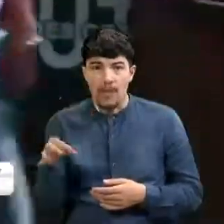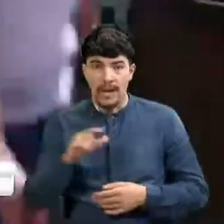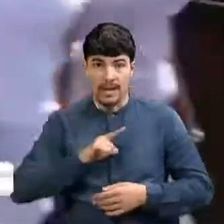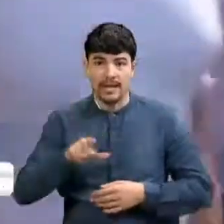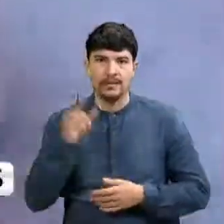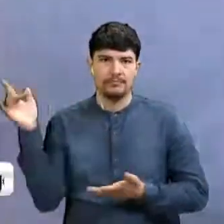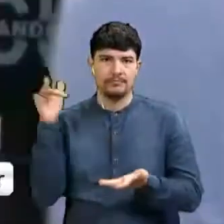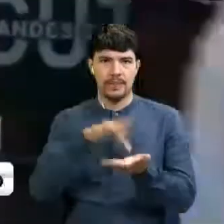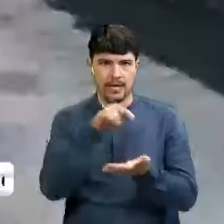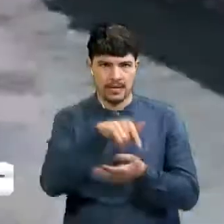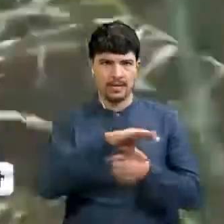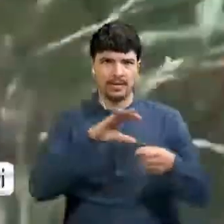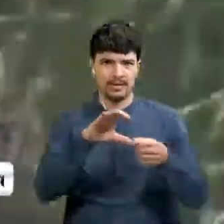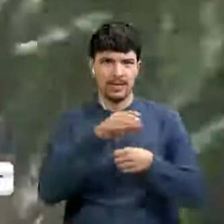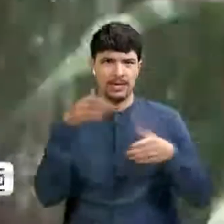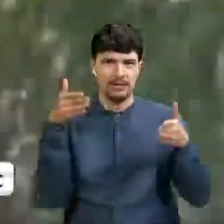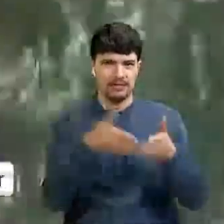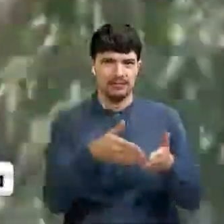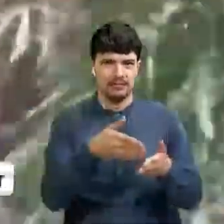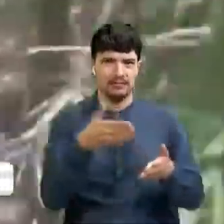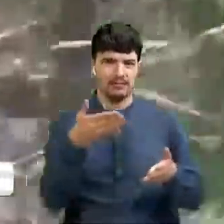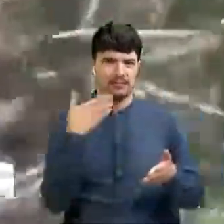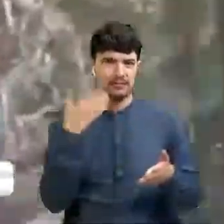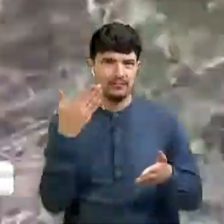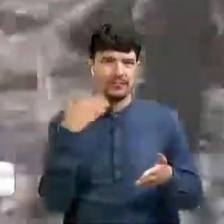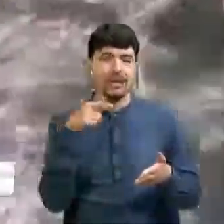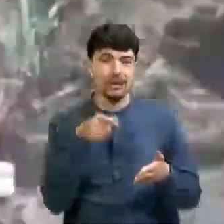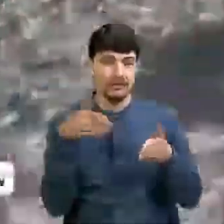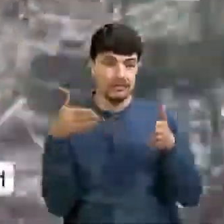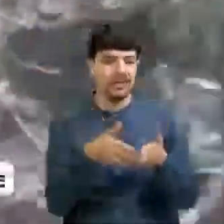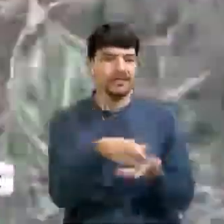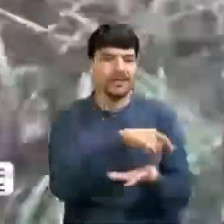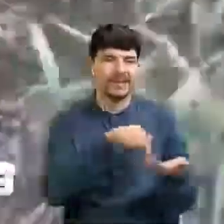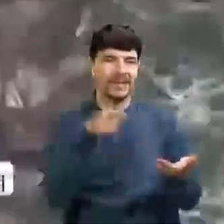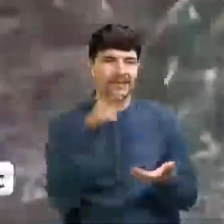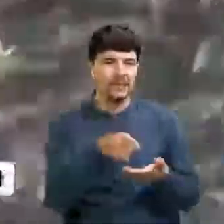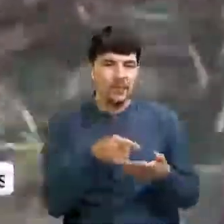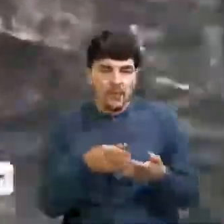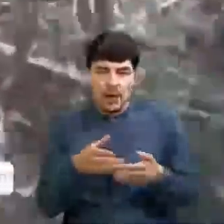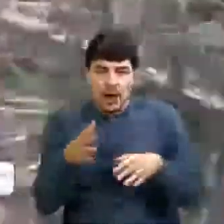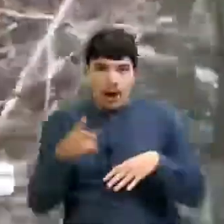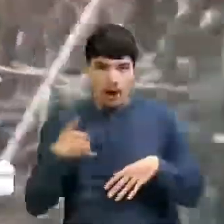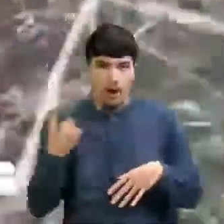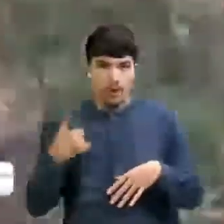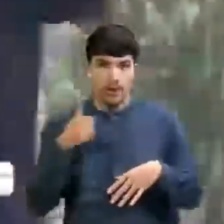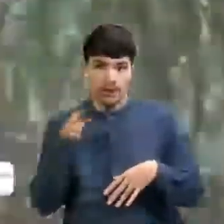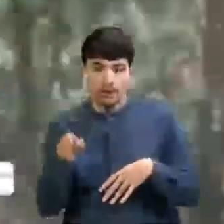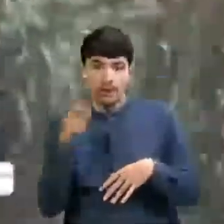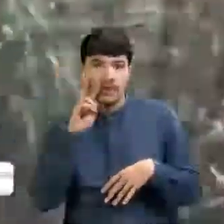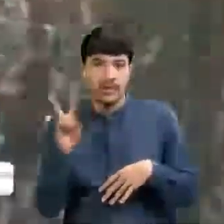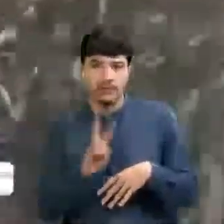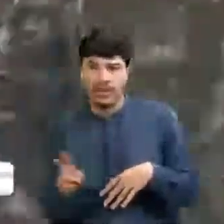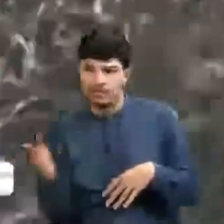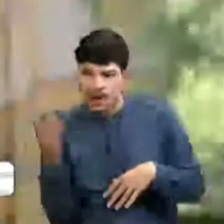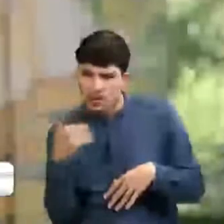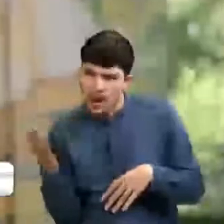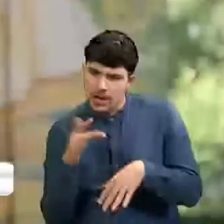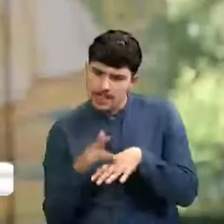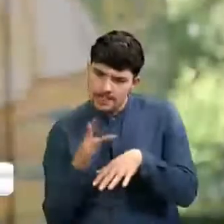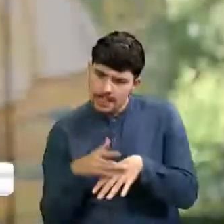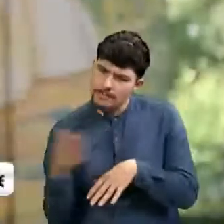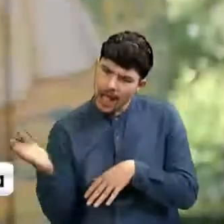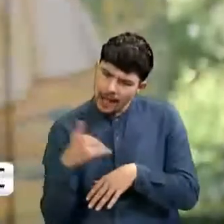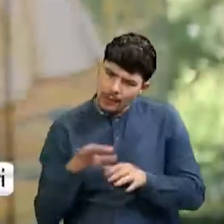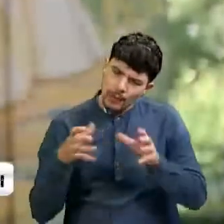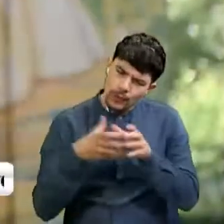a la zona de frontera, especialmente el corregimiento La Parada en Villa del Rosario, para llevar a jóvenes y seducirlos, posteriormente transportarlos hacia el municipio